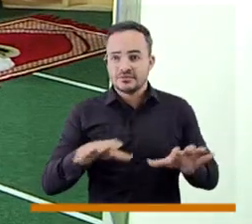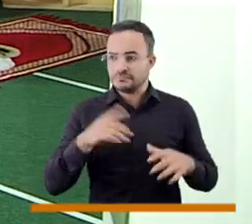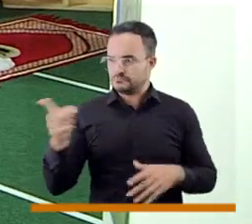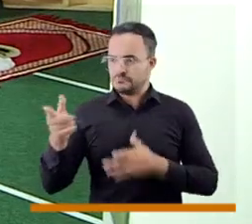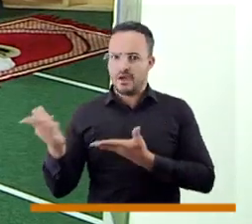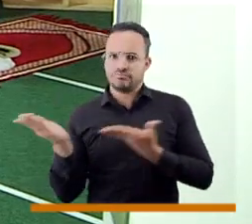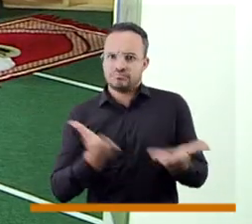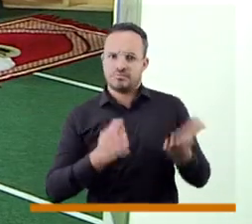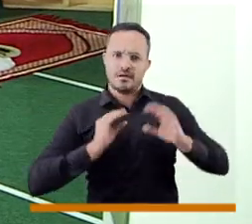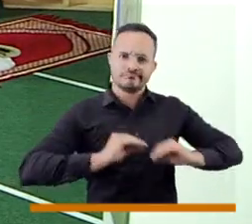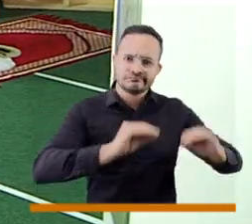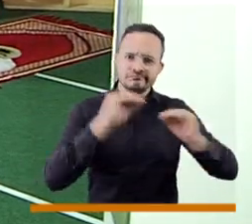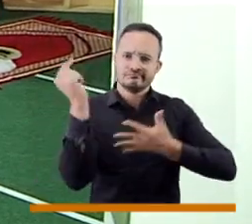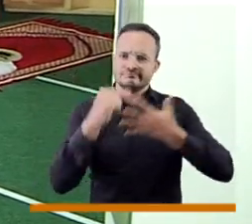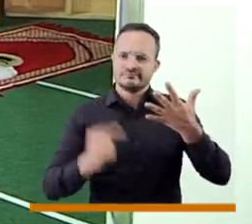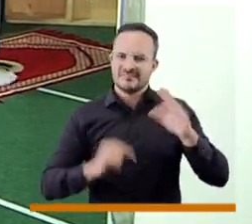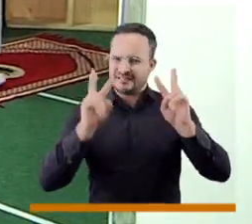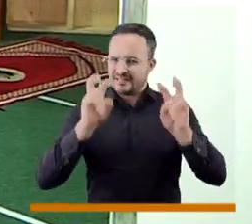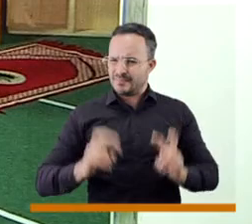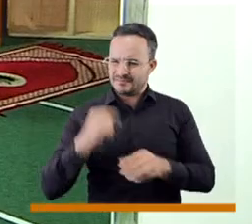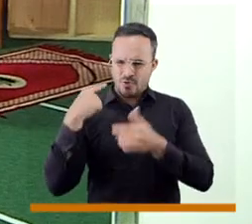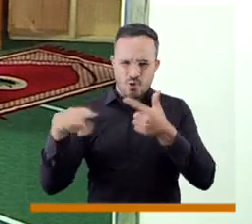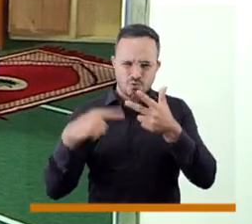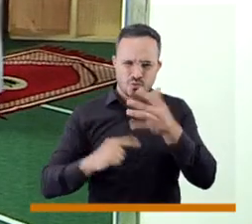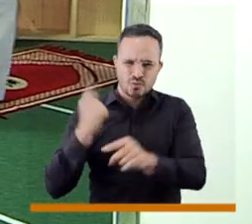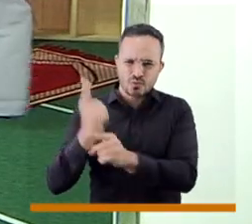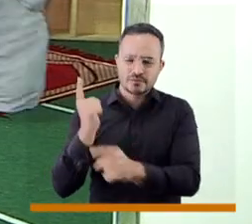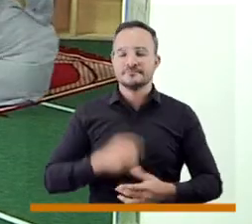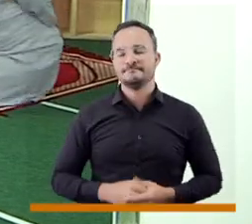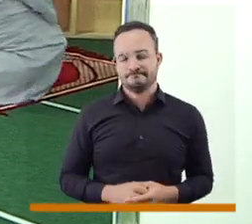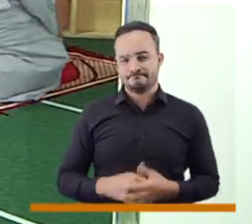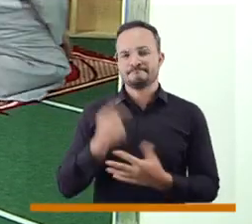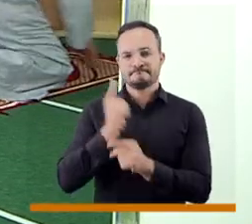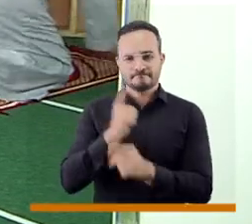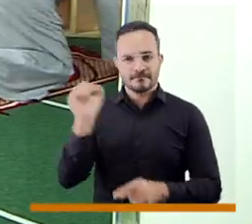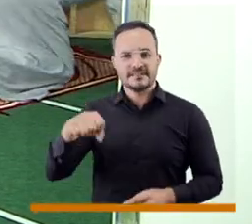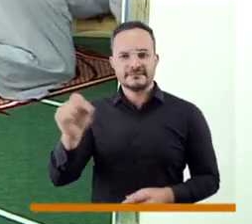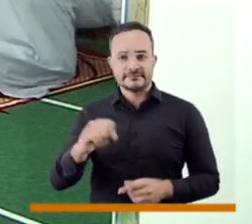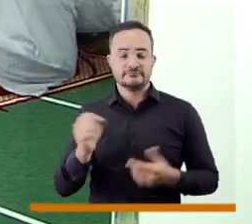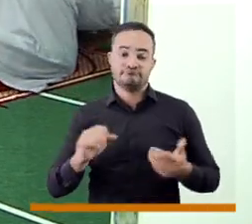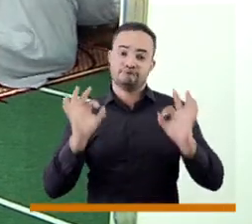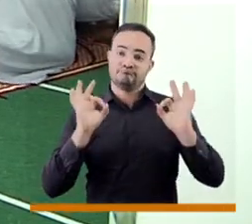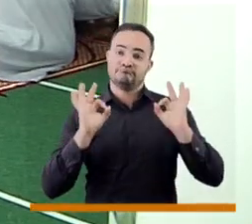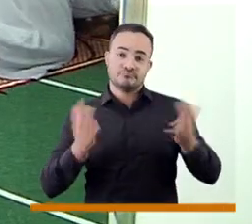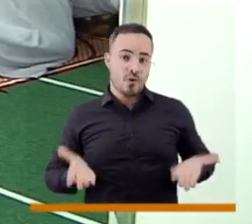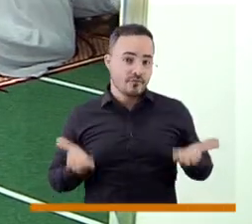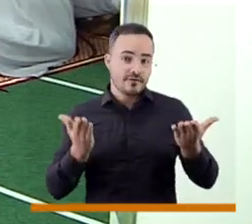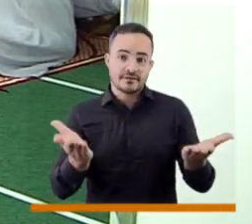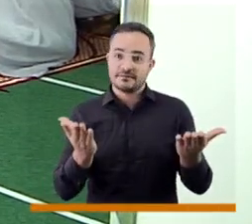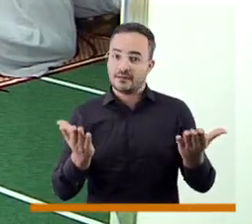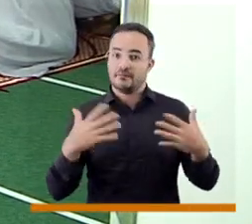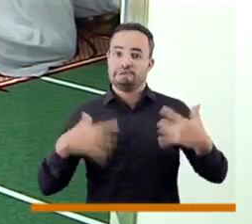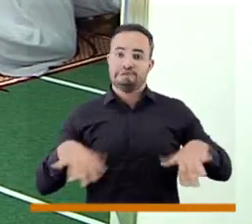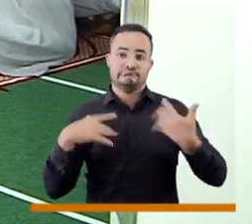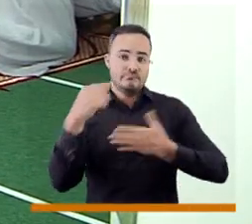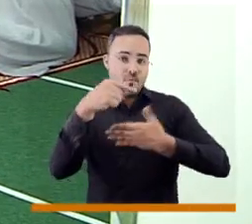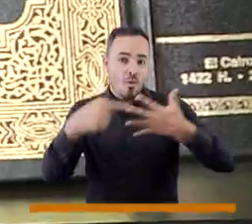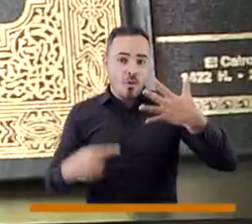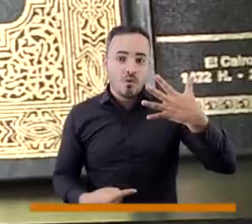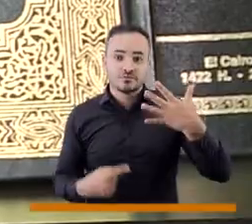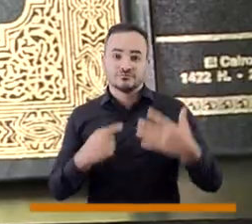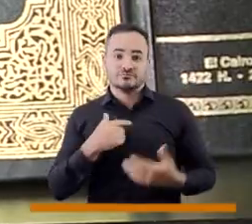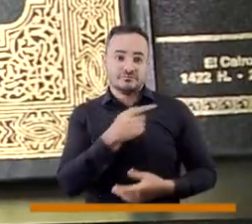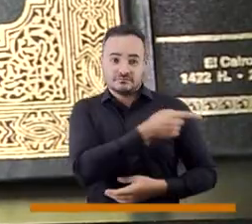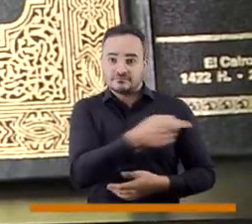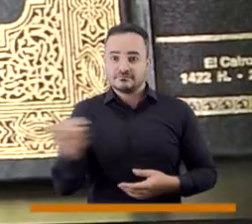acciones para visibilizarlas, para capacitarlas, pastor. Así es, y es bueno ver cómo la oferta institucional